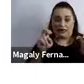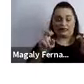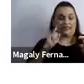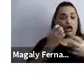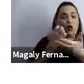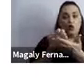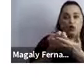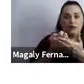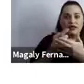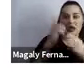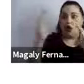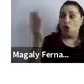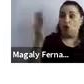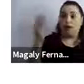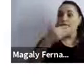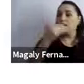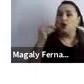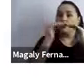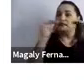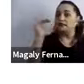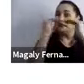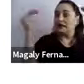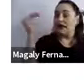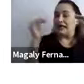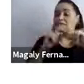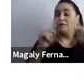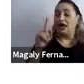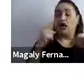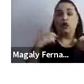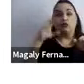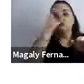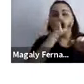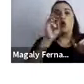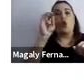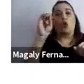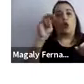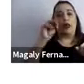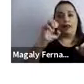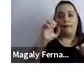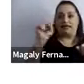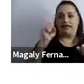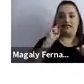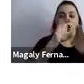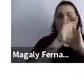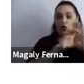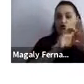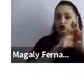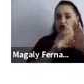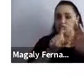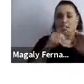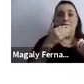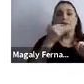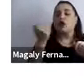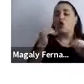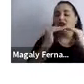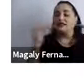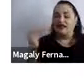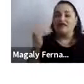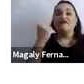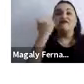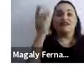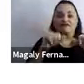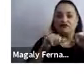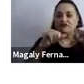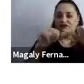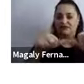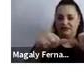los mejores niveles sin tener en cuenta lo que dijo la OMS en su constitución, mejor nivel factible y sostenible, ¿no?